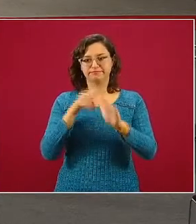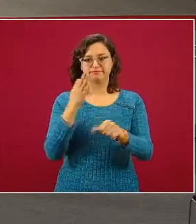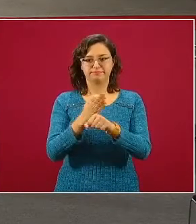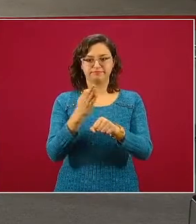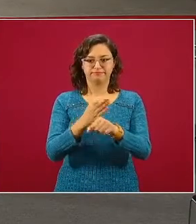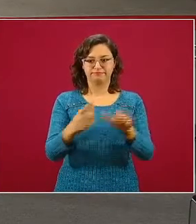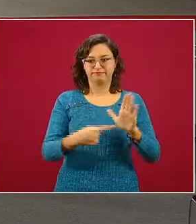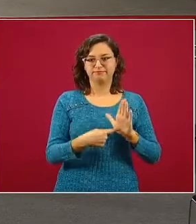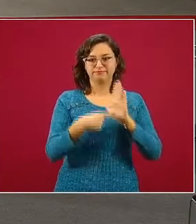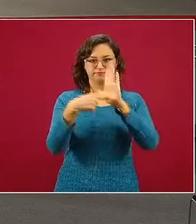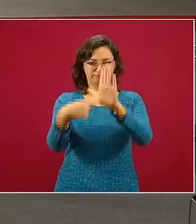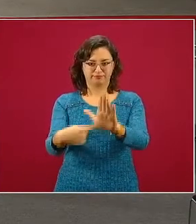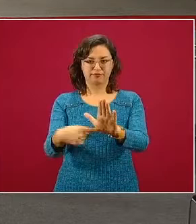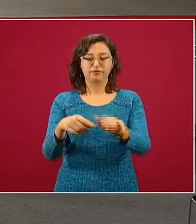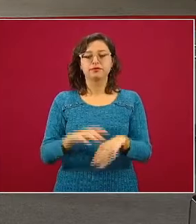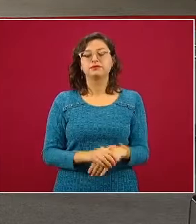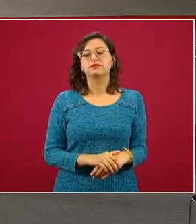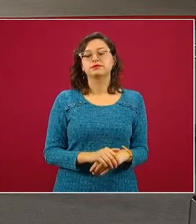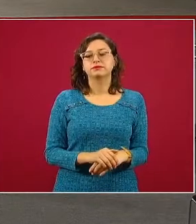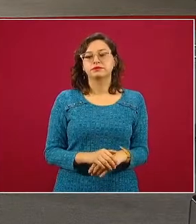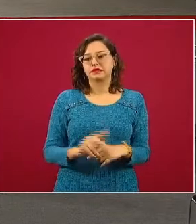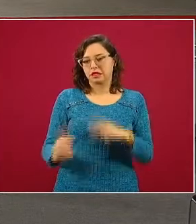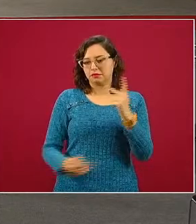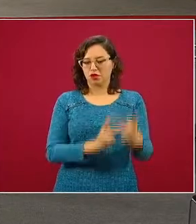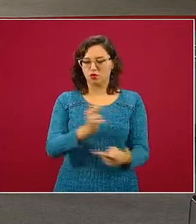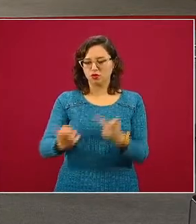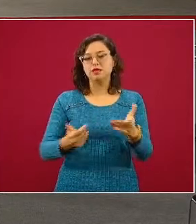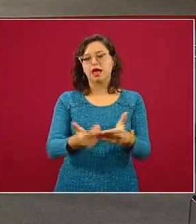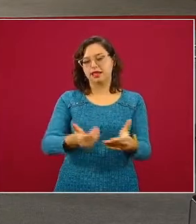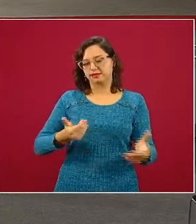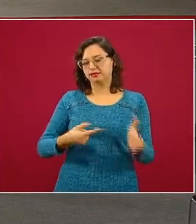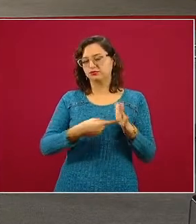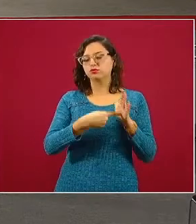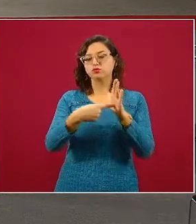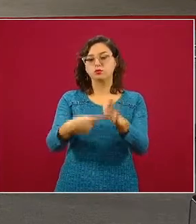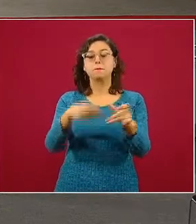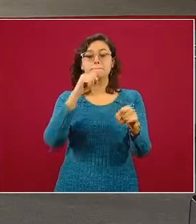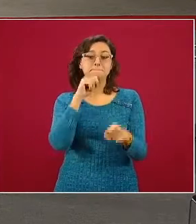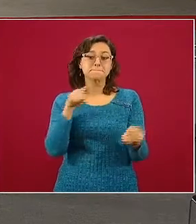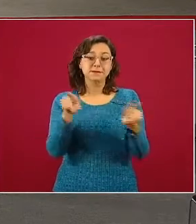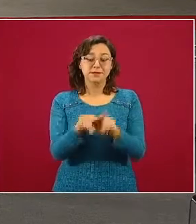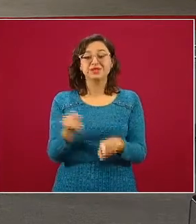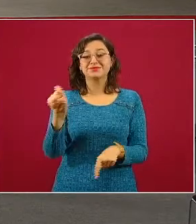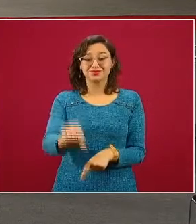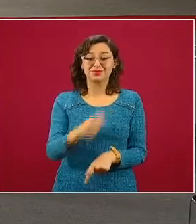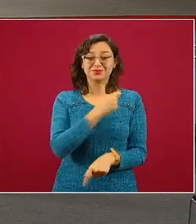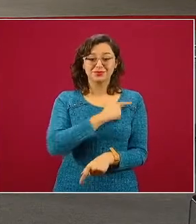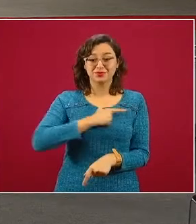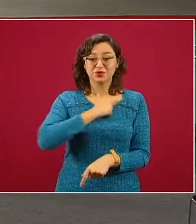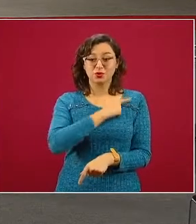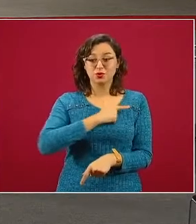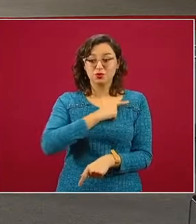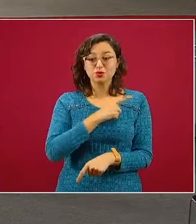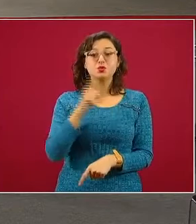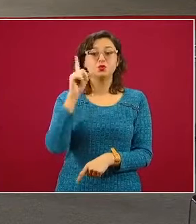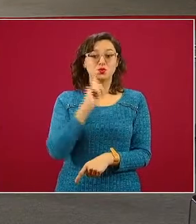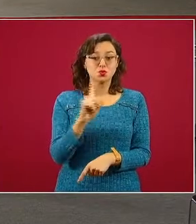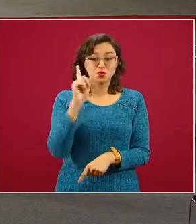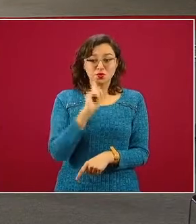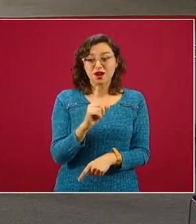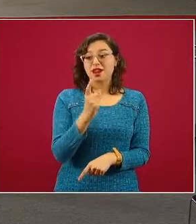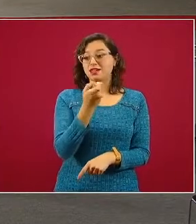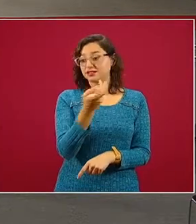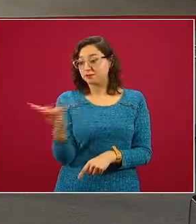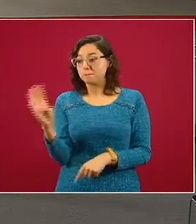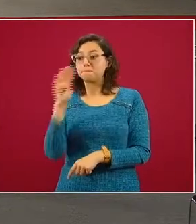inmediatamente antes de la sesión de preguntas y respuestas. Y también hoy tenemos el gusto y el privilegio de que varias mujeres que son